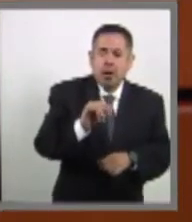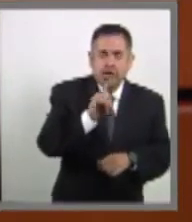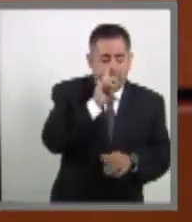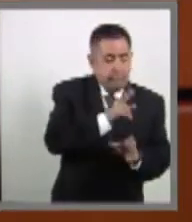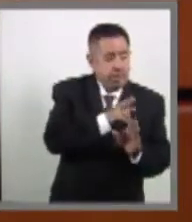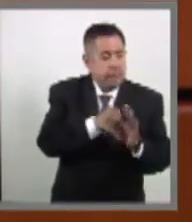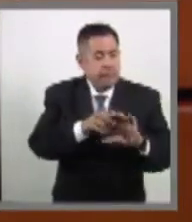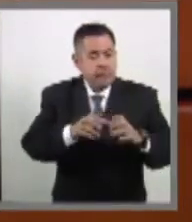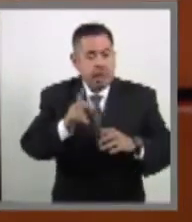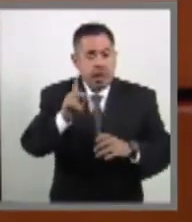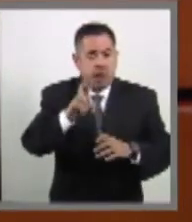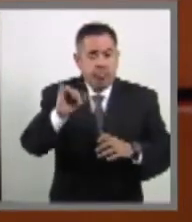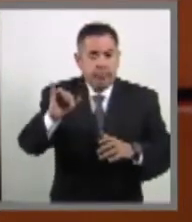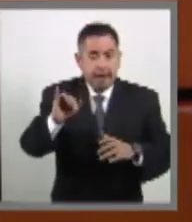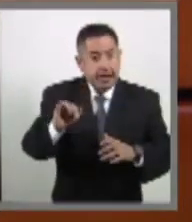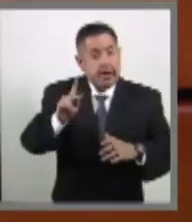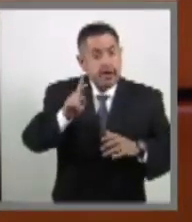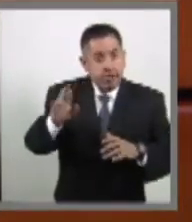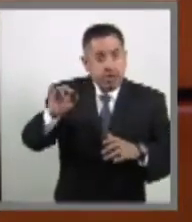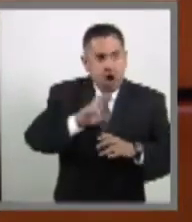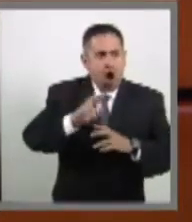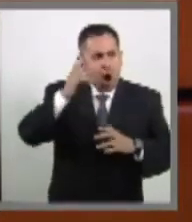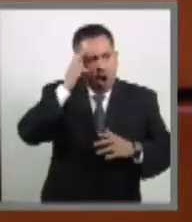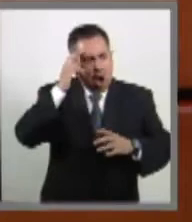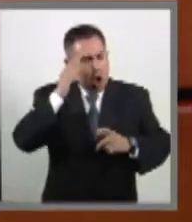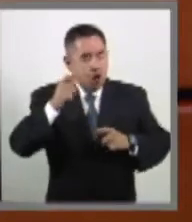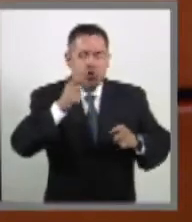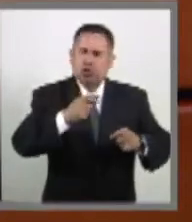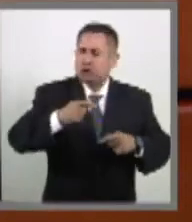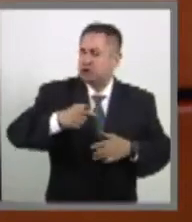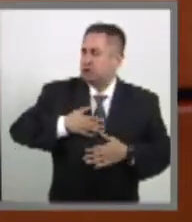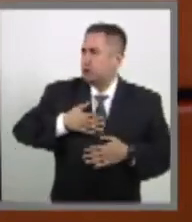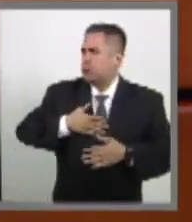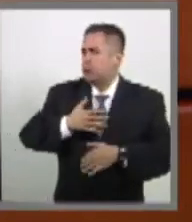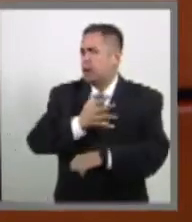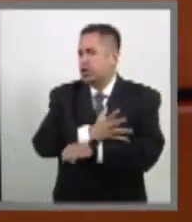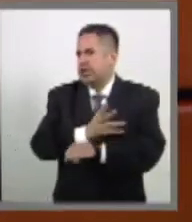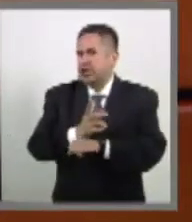que le da el reconocimiento del partido más transparente.